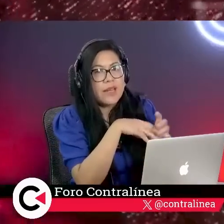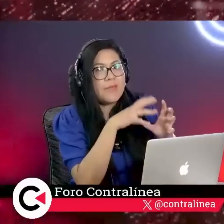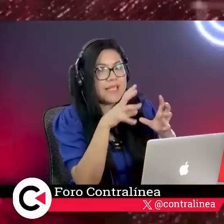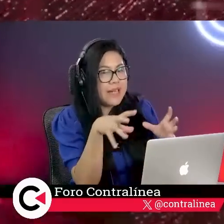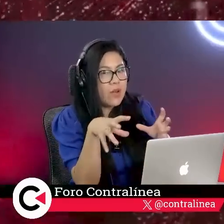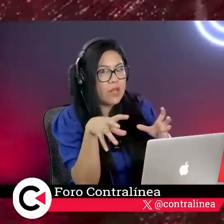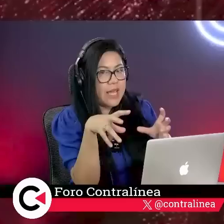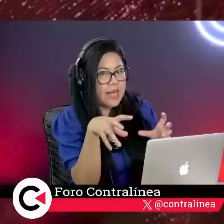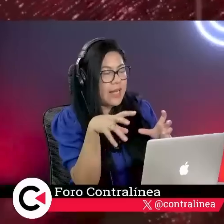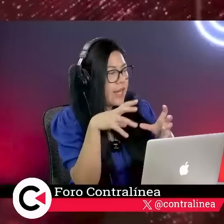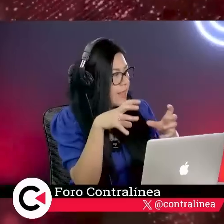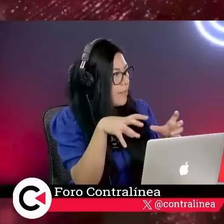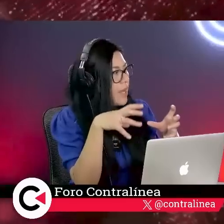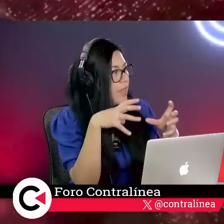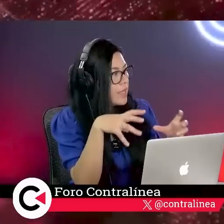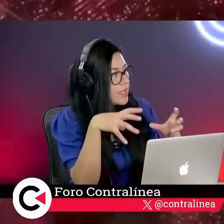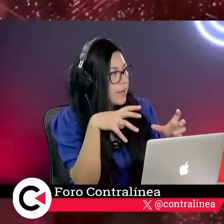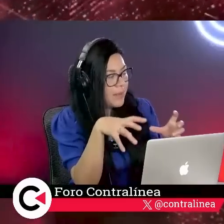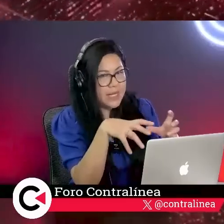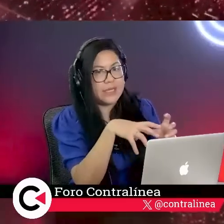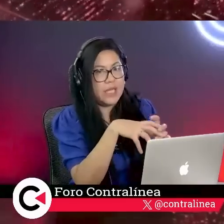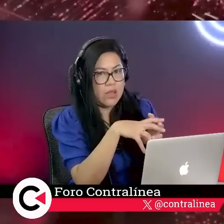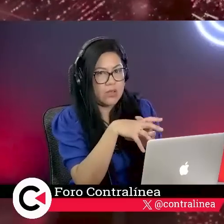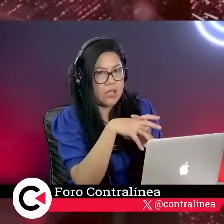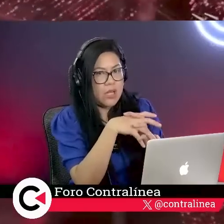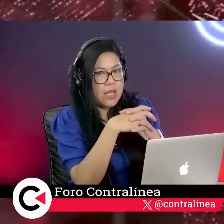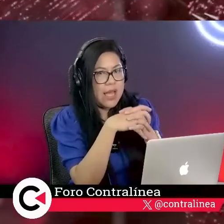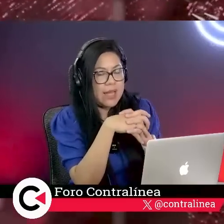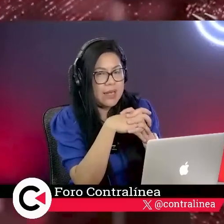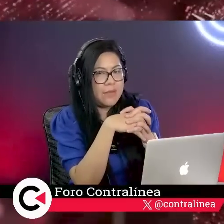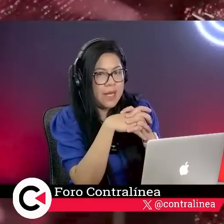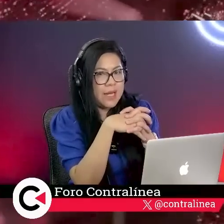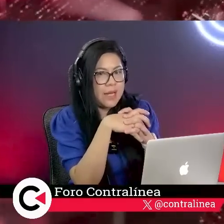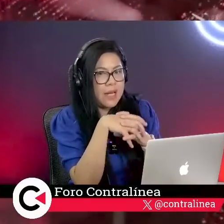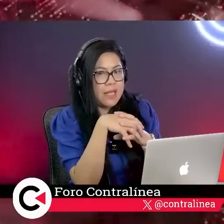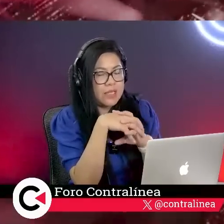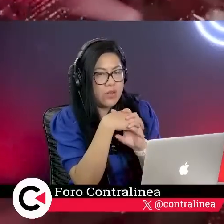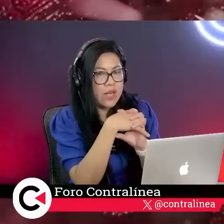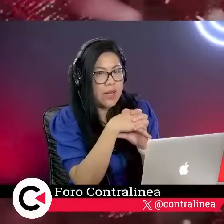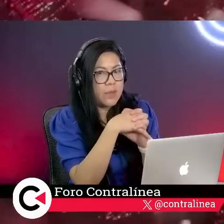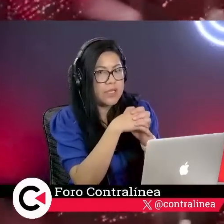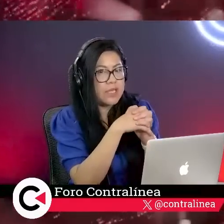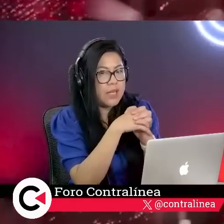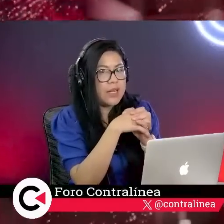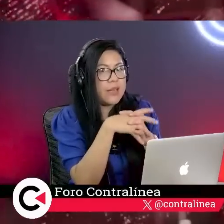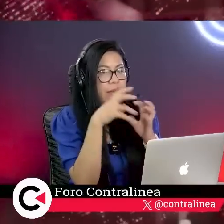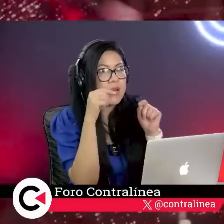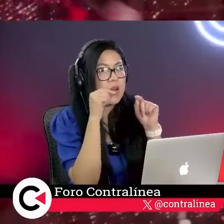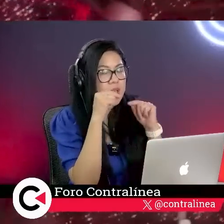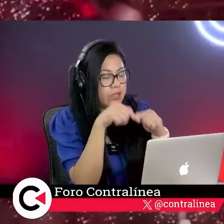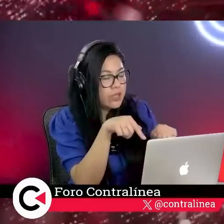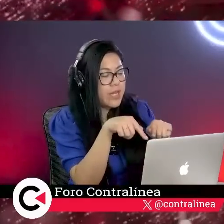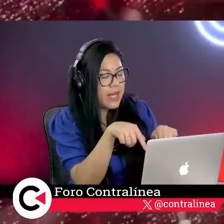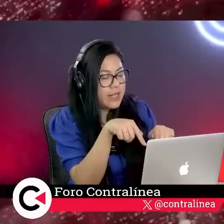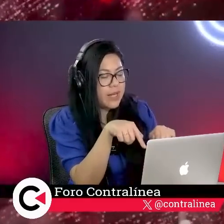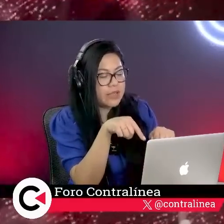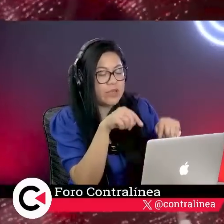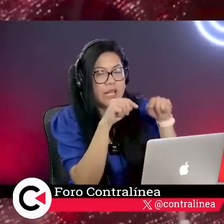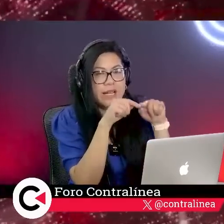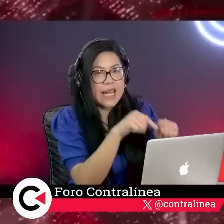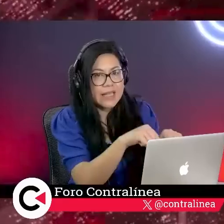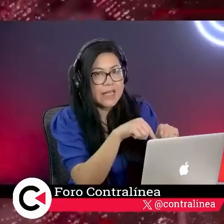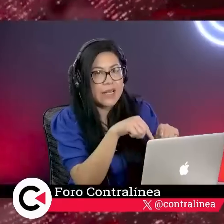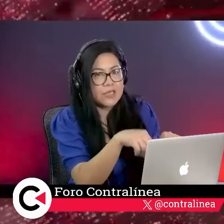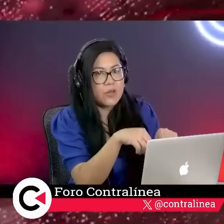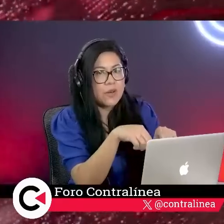Buscadoras. Nada más recordar que el tema de desaparecidos a nivel nacional pues tiene que ver con estos cárteles, o